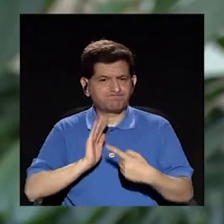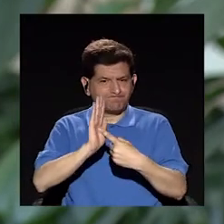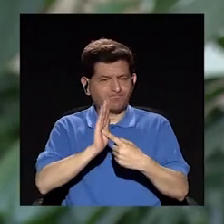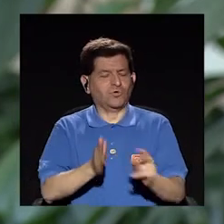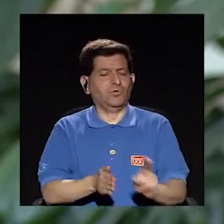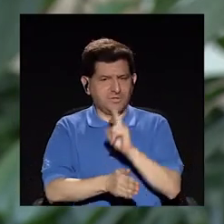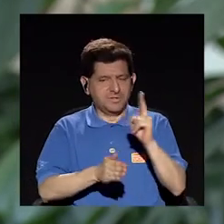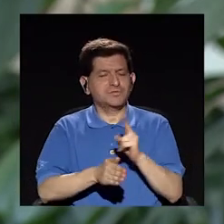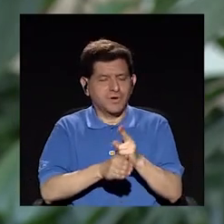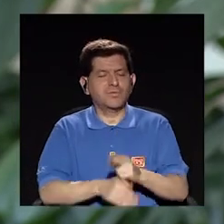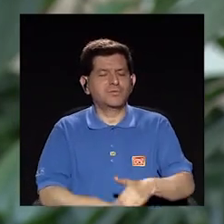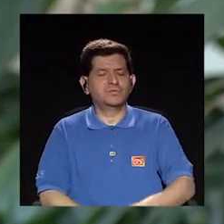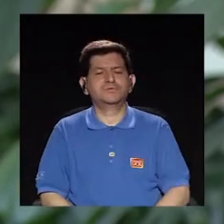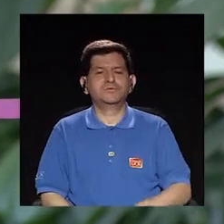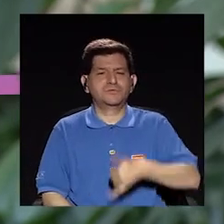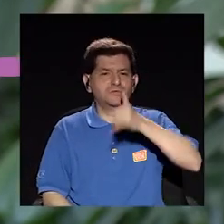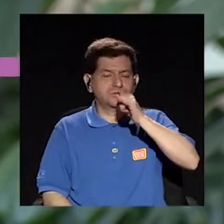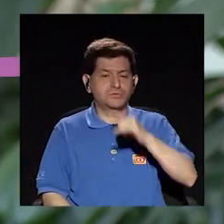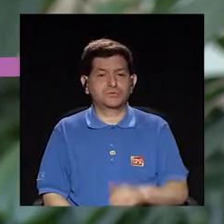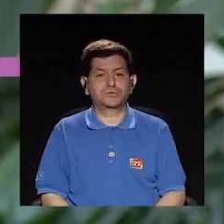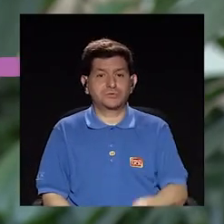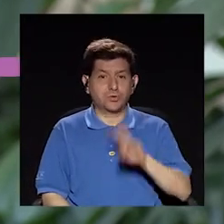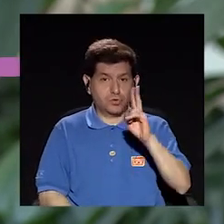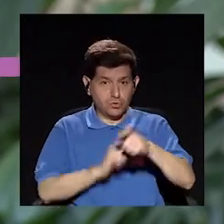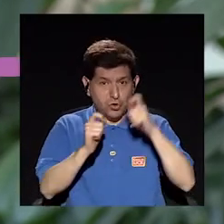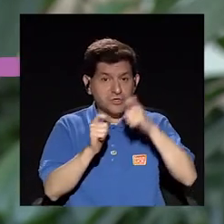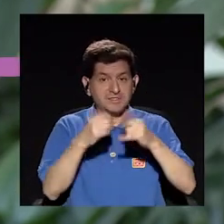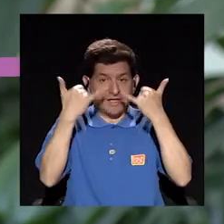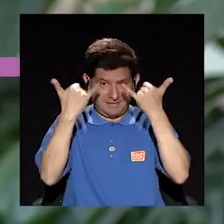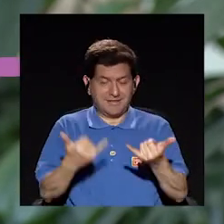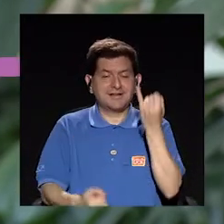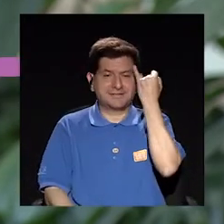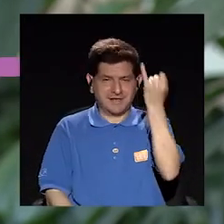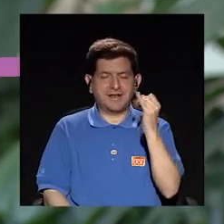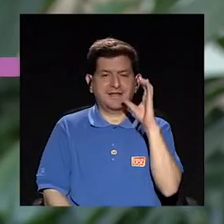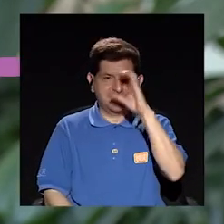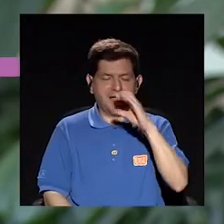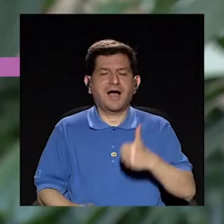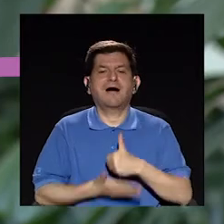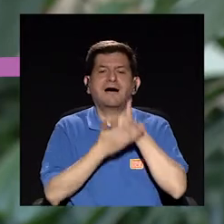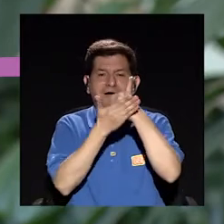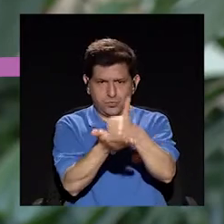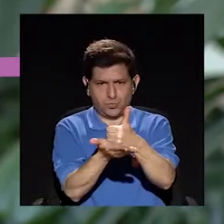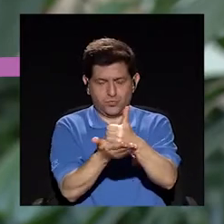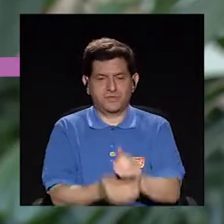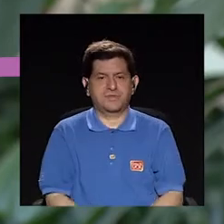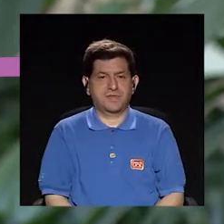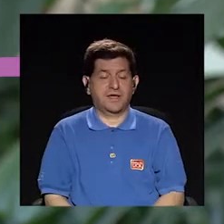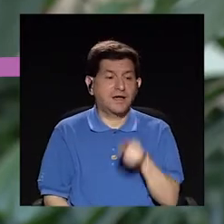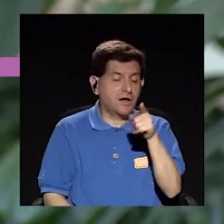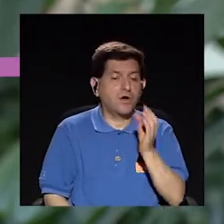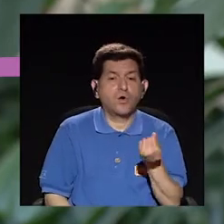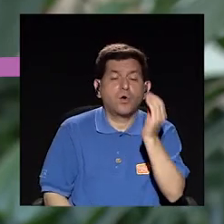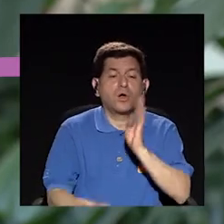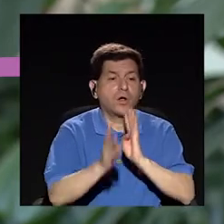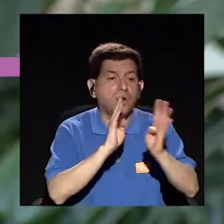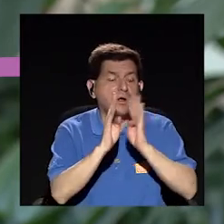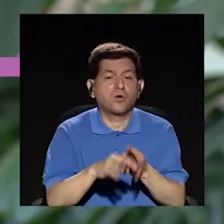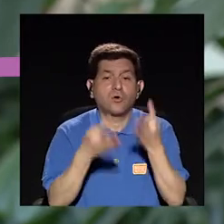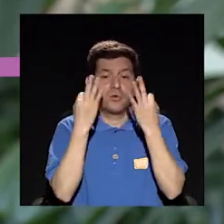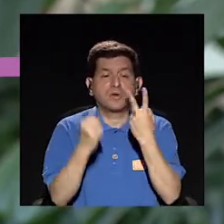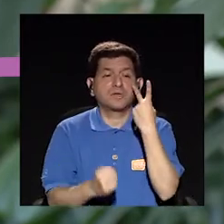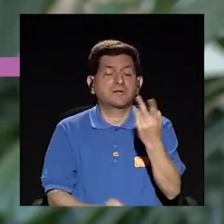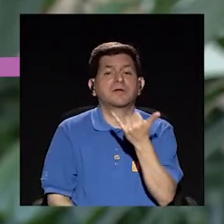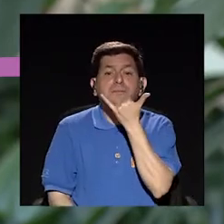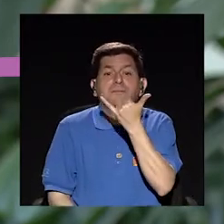hubo consumo de alcohol. Cuando se dan dos estas específicas, sí la idea es que busquen ayuda, ¿verdad? Hablen con ese joven y traten